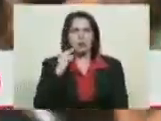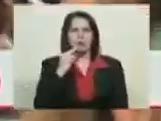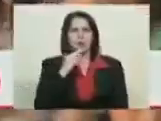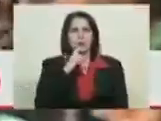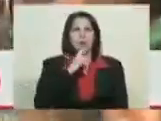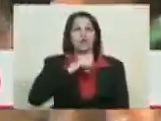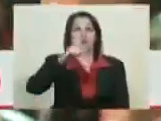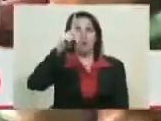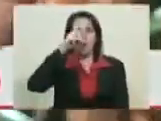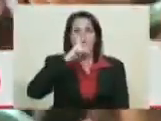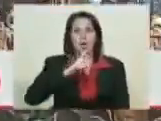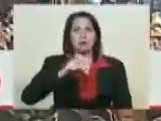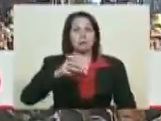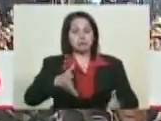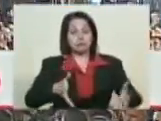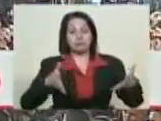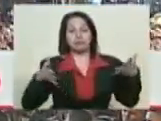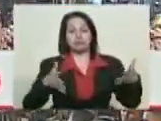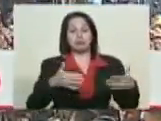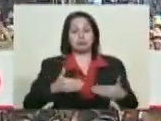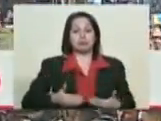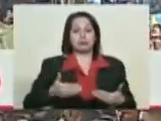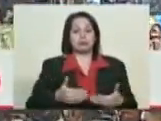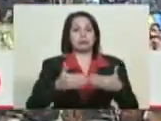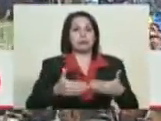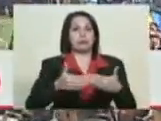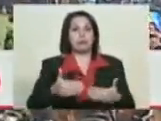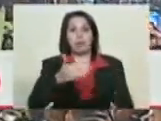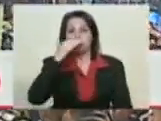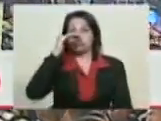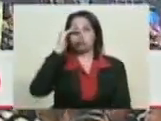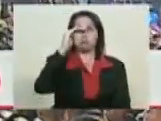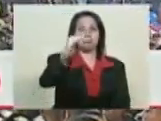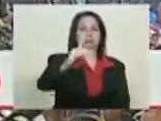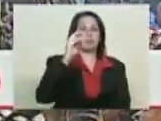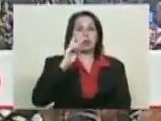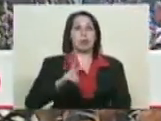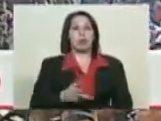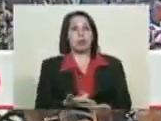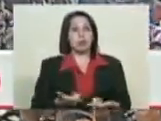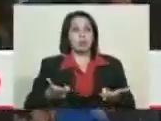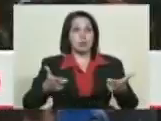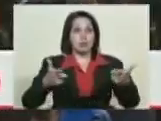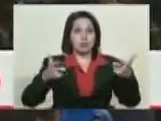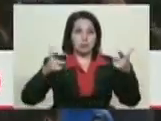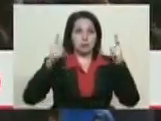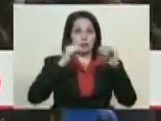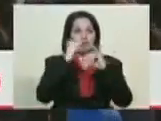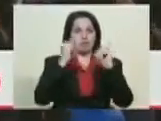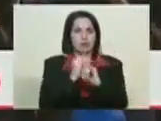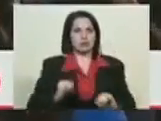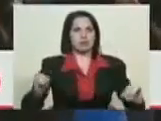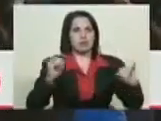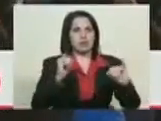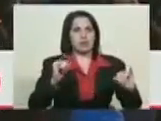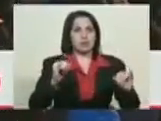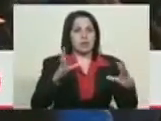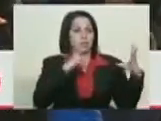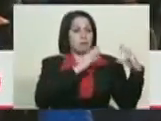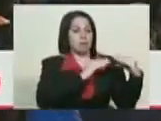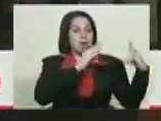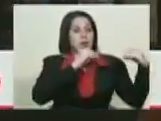año de grandes victorias, de avance, de horizonte libre, de horizonte de felicidad, de